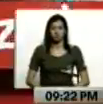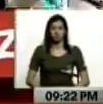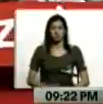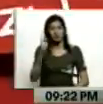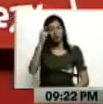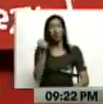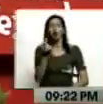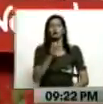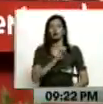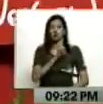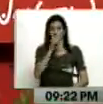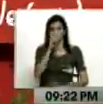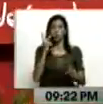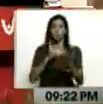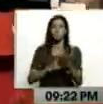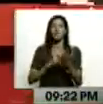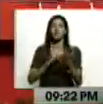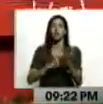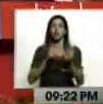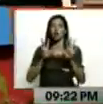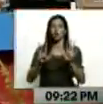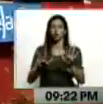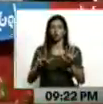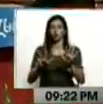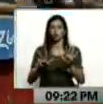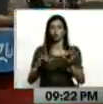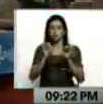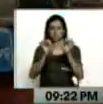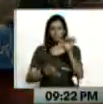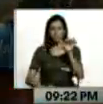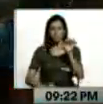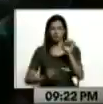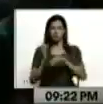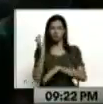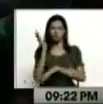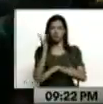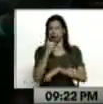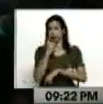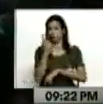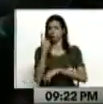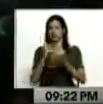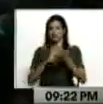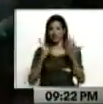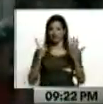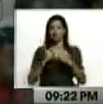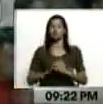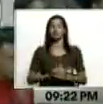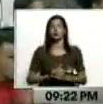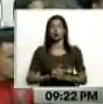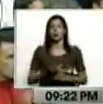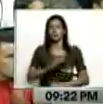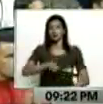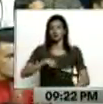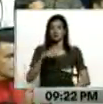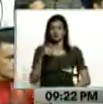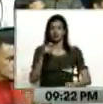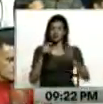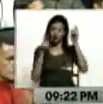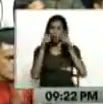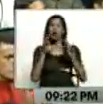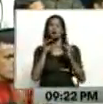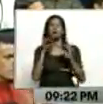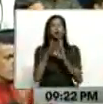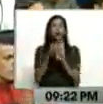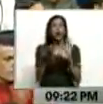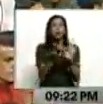cultural eso fue el 11 de enero de 2008 11 de enero de 2008 nos hablaba el comandante Chávez de la